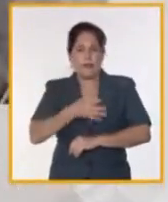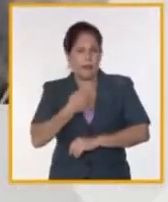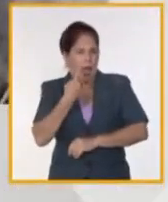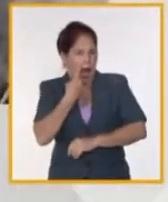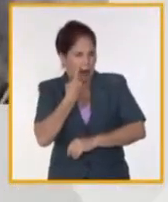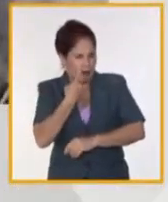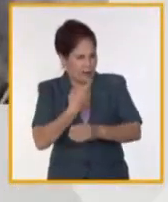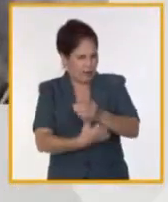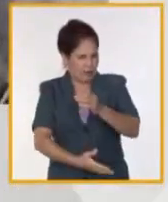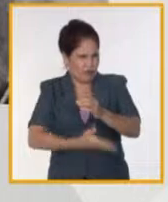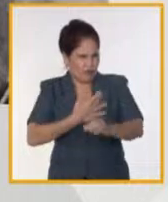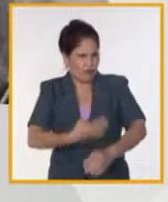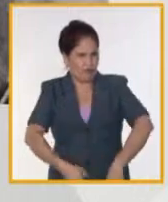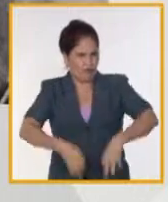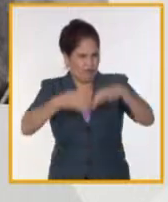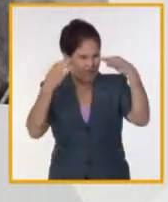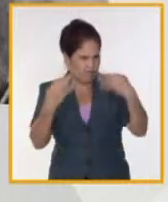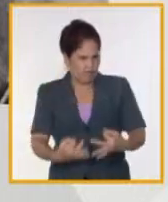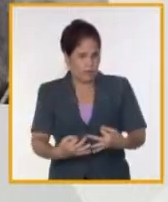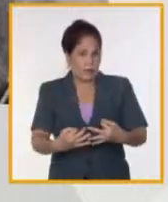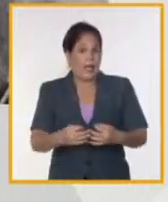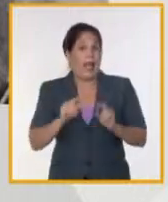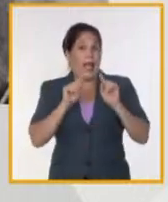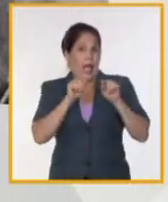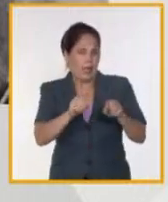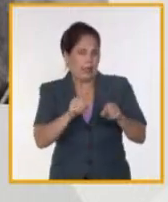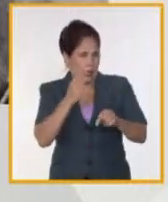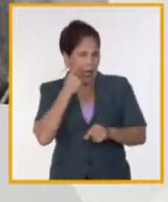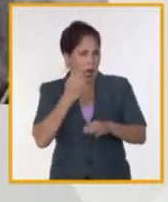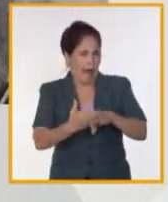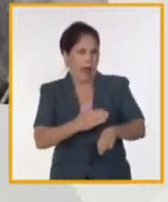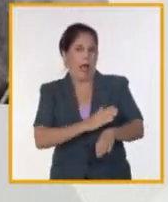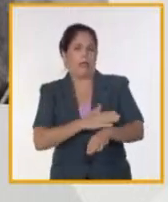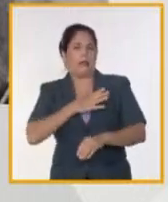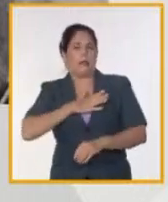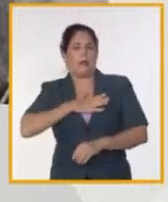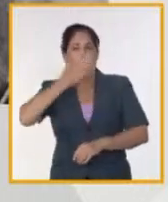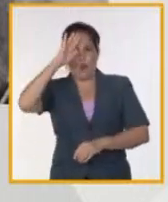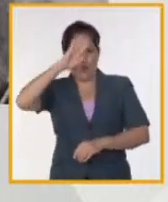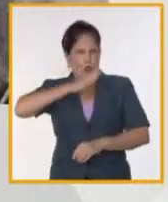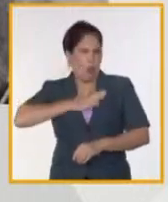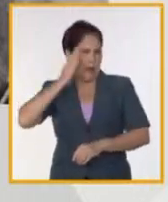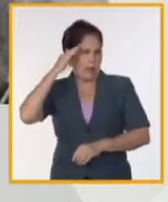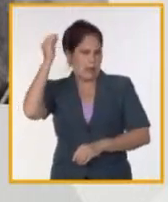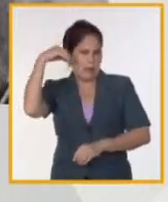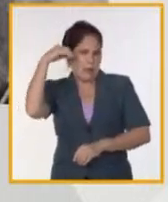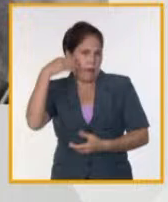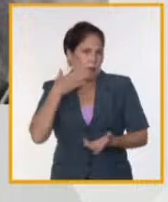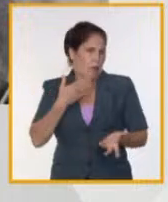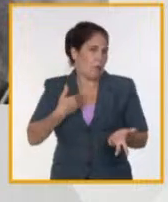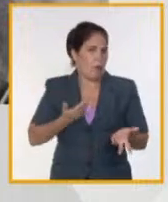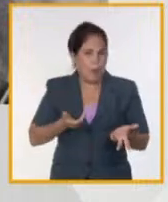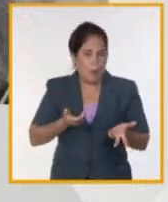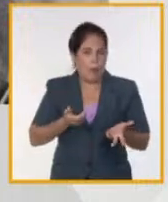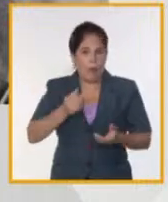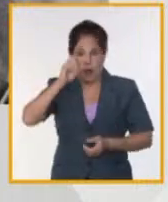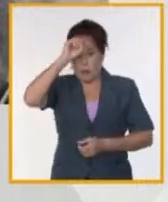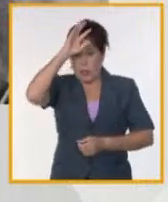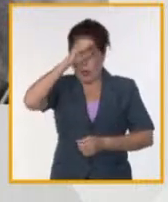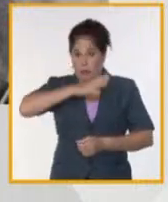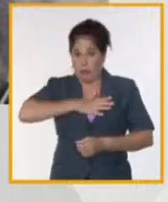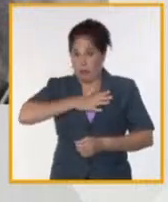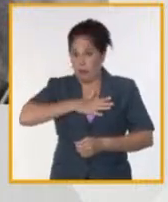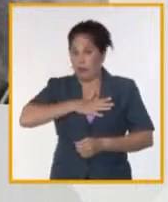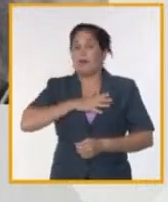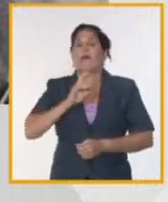conocer los grandes yacimientos de cobre en Chile, quiso antes tener una idea de cómo es que ese mineral se explotaba en Cuba y por